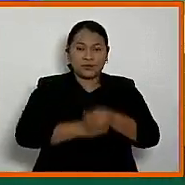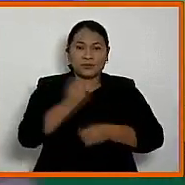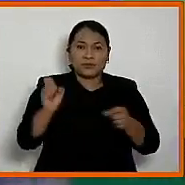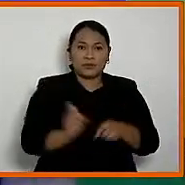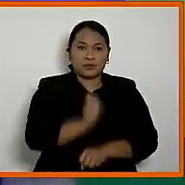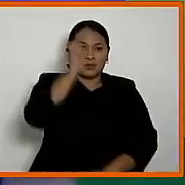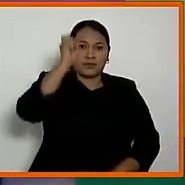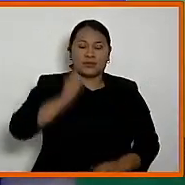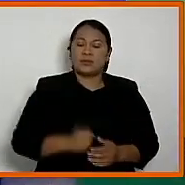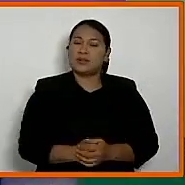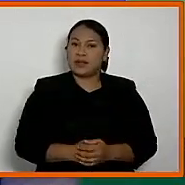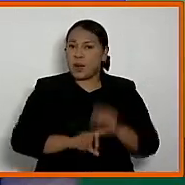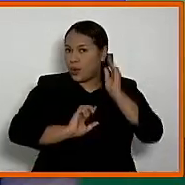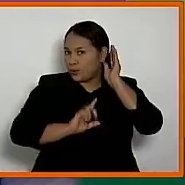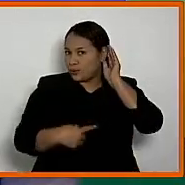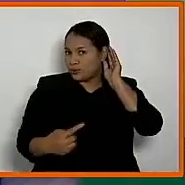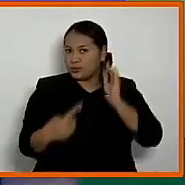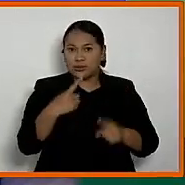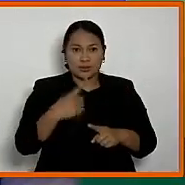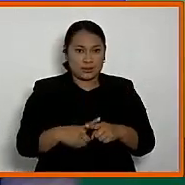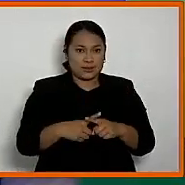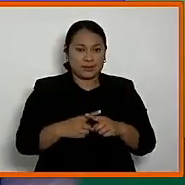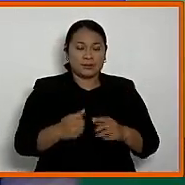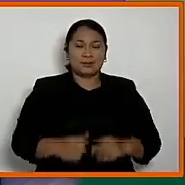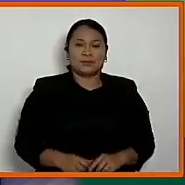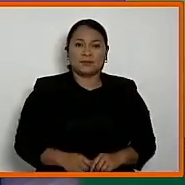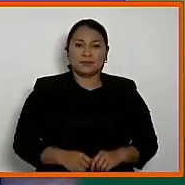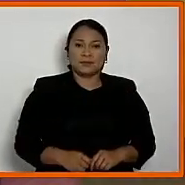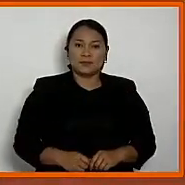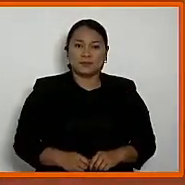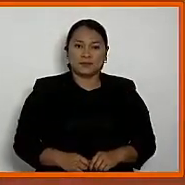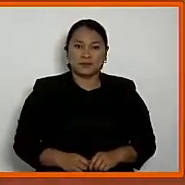se viene tu esfera ganadora para Multi-X.